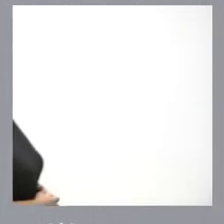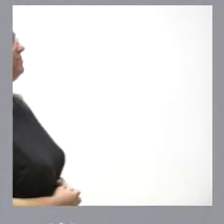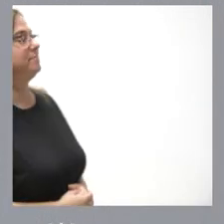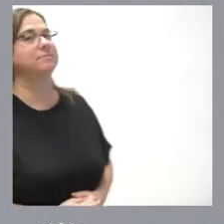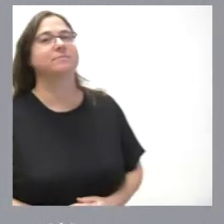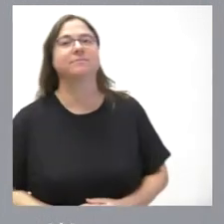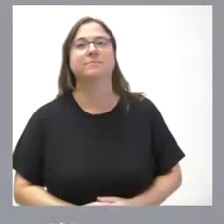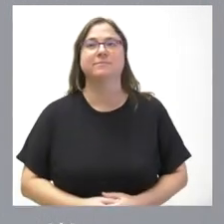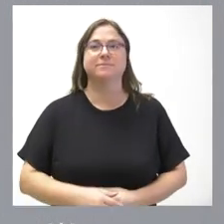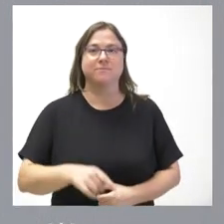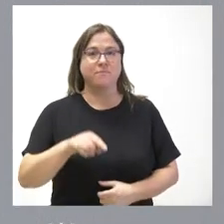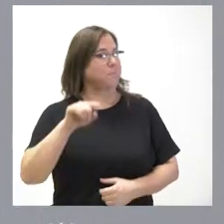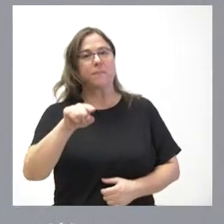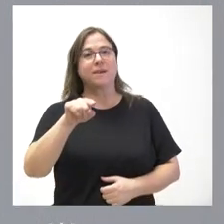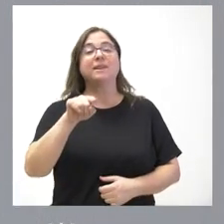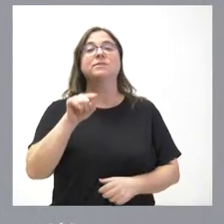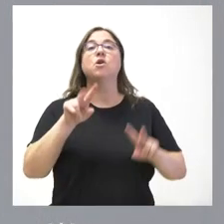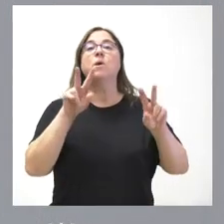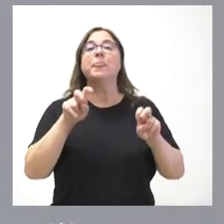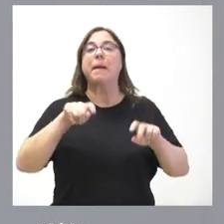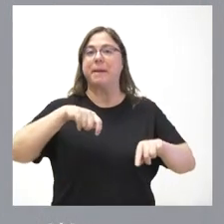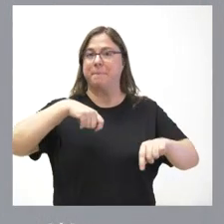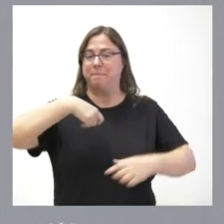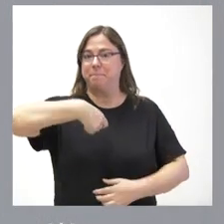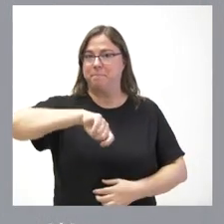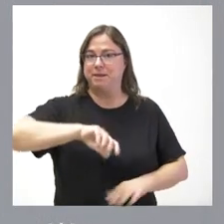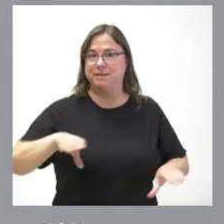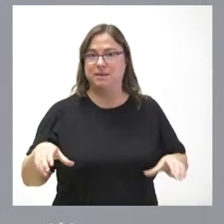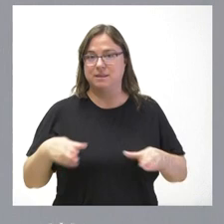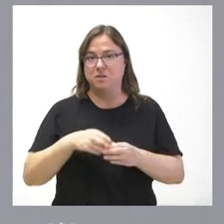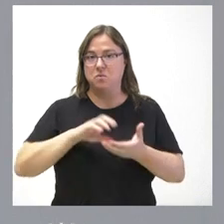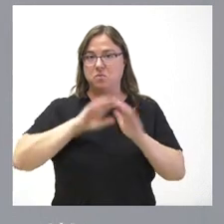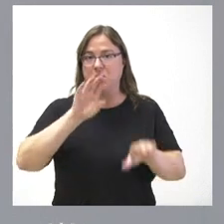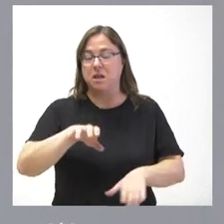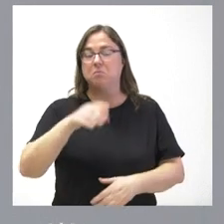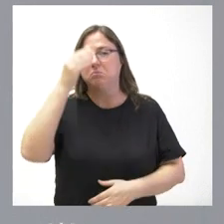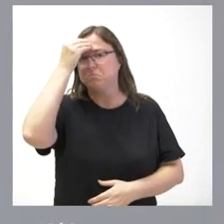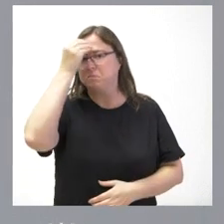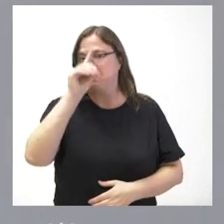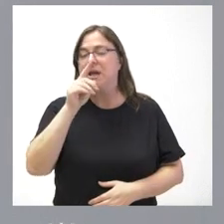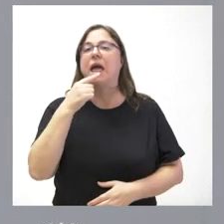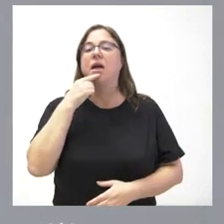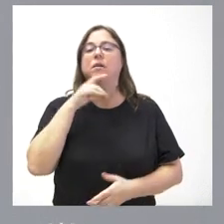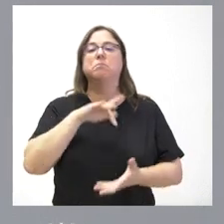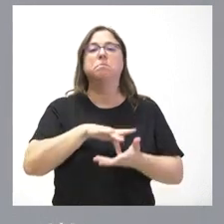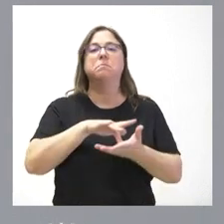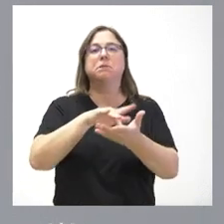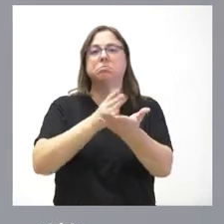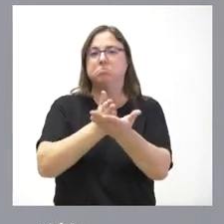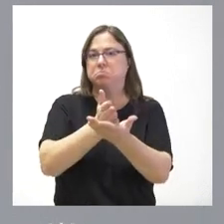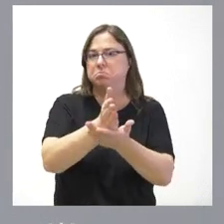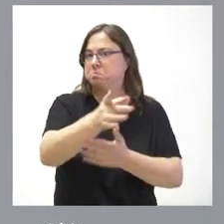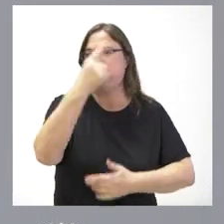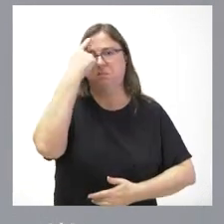junta de León no ha tenido en consideración él tiene un una hoja de ruta muy clara que es la hoja de ruta que